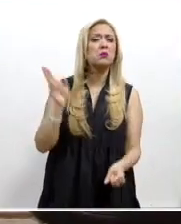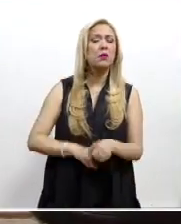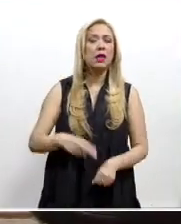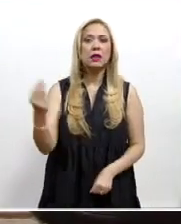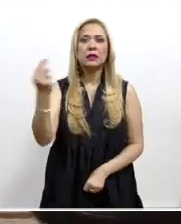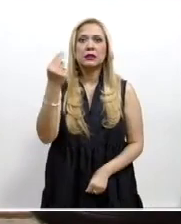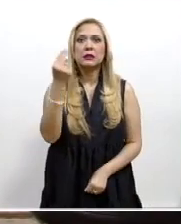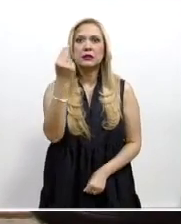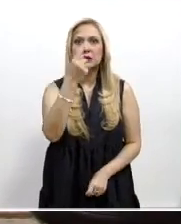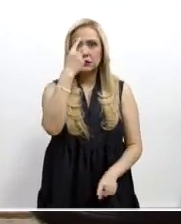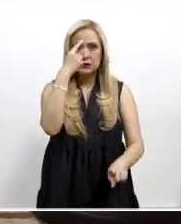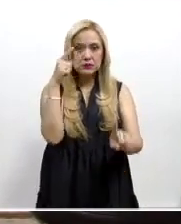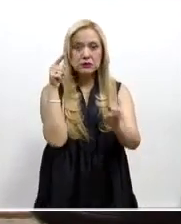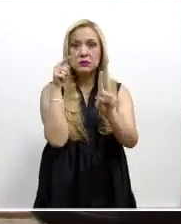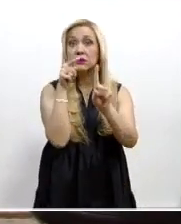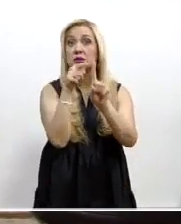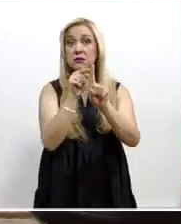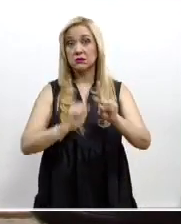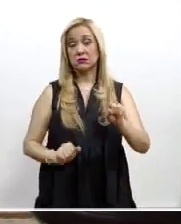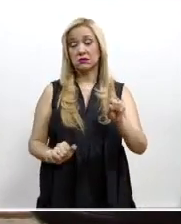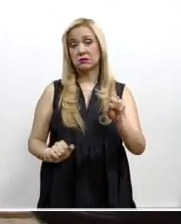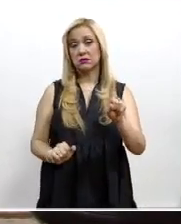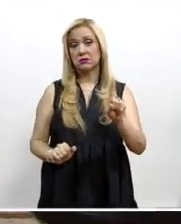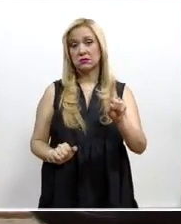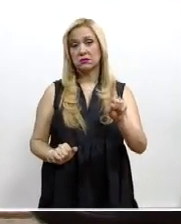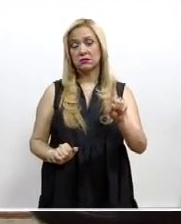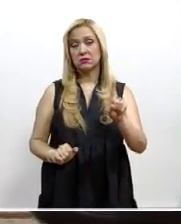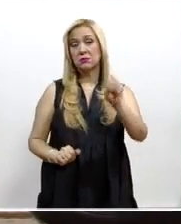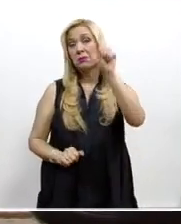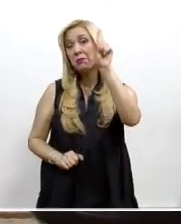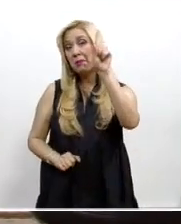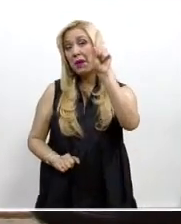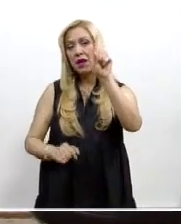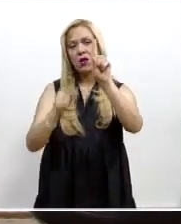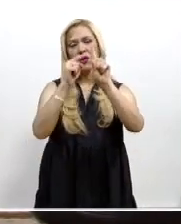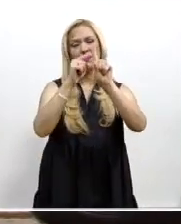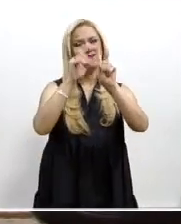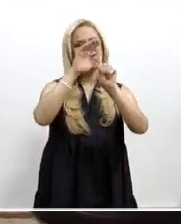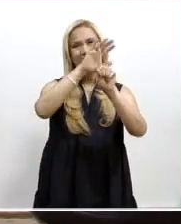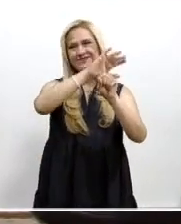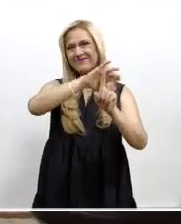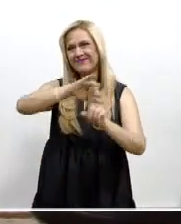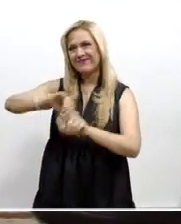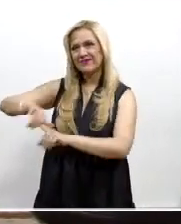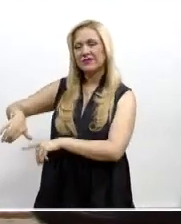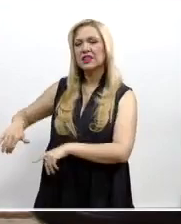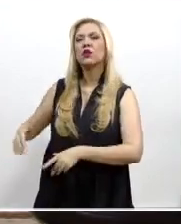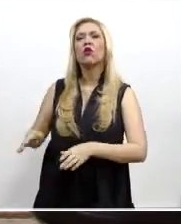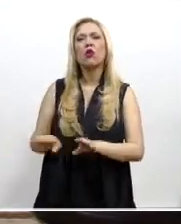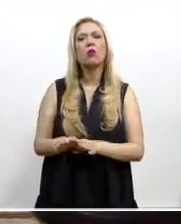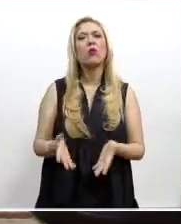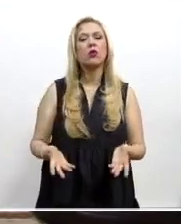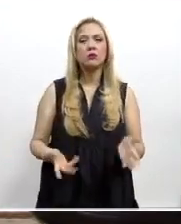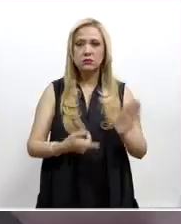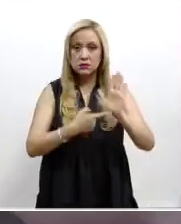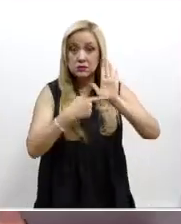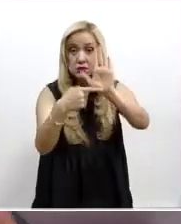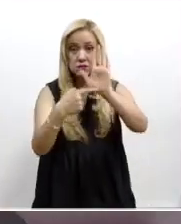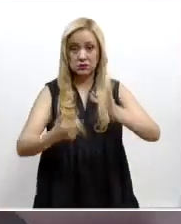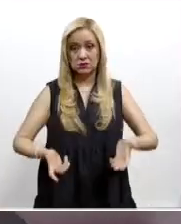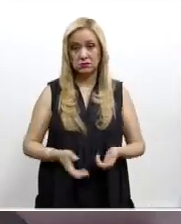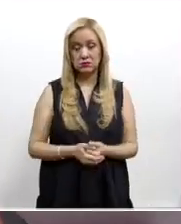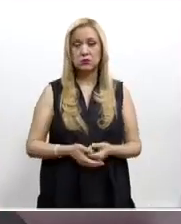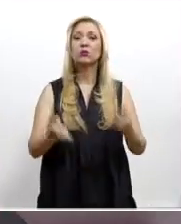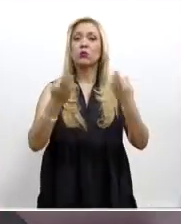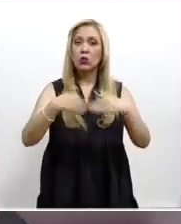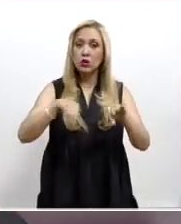tenemos que centralizar. Creo que el primer punto para deconstruir es hacer esto visible. Y es muy importante que